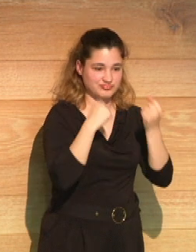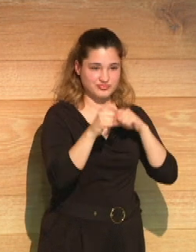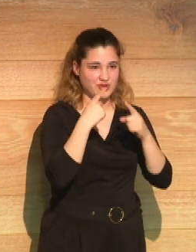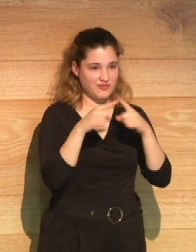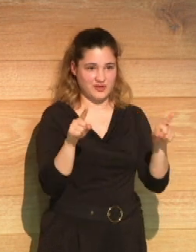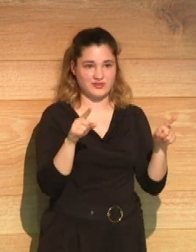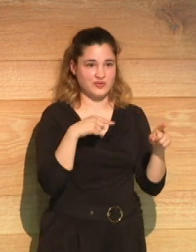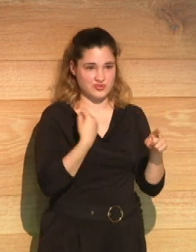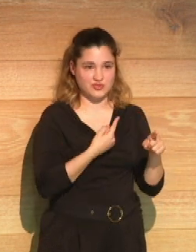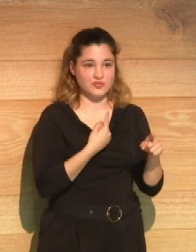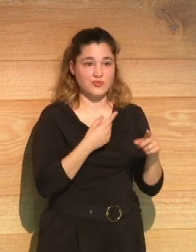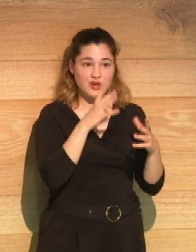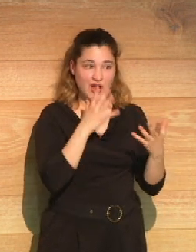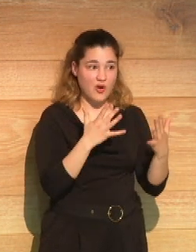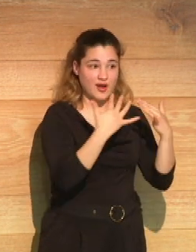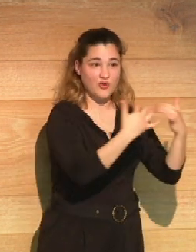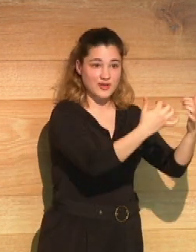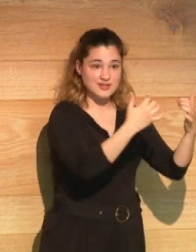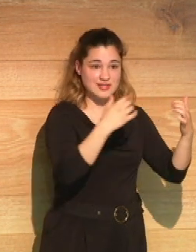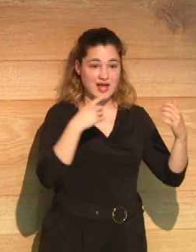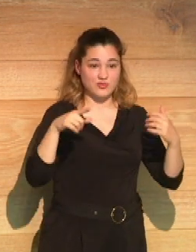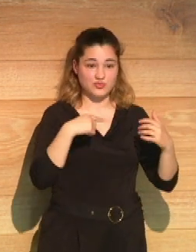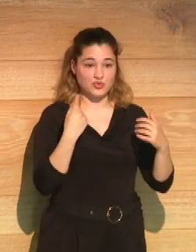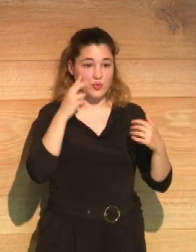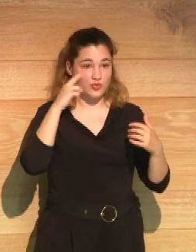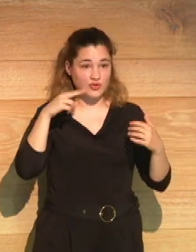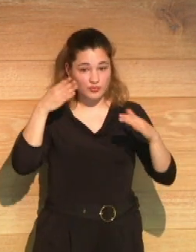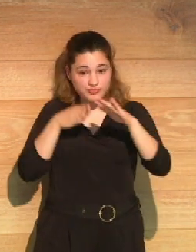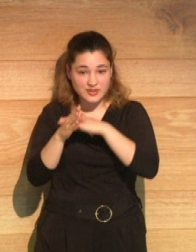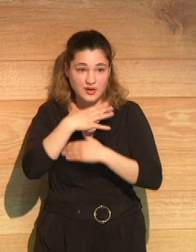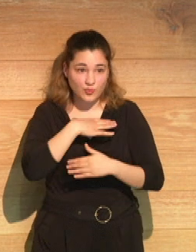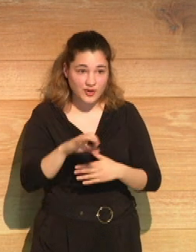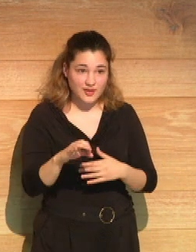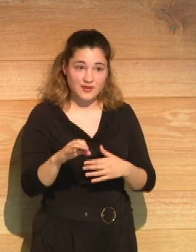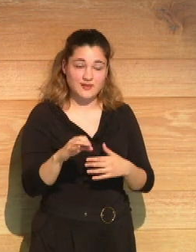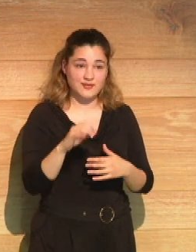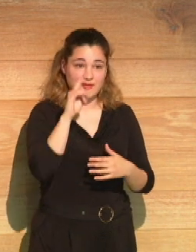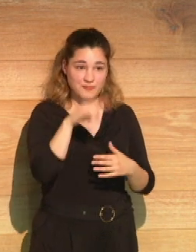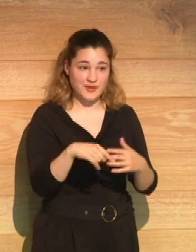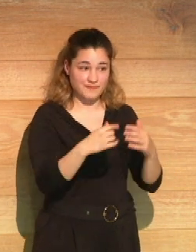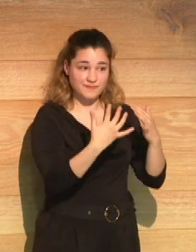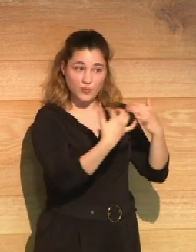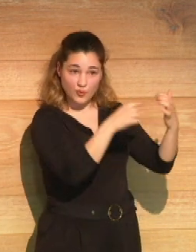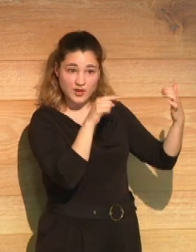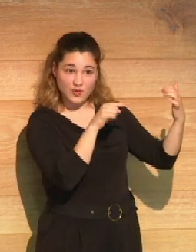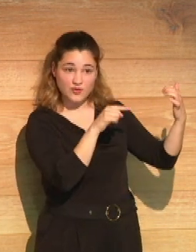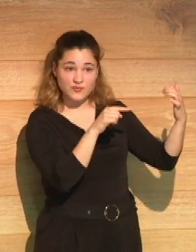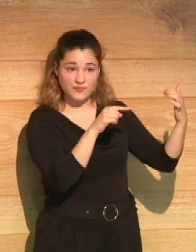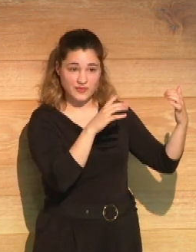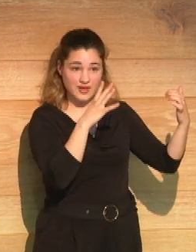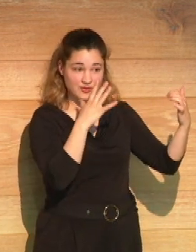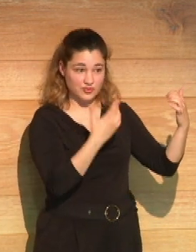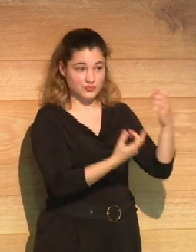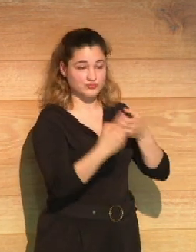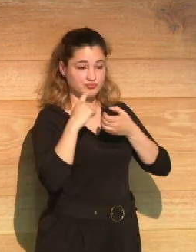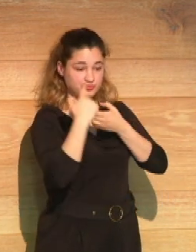que es capaz de entrar a nuestras salas y la audiencia que nos visita o que se une a nosotros a